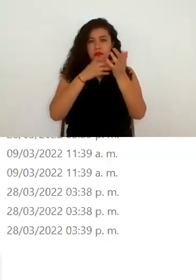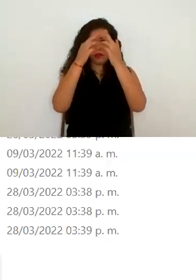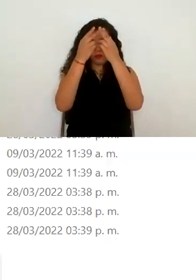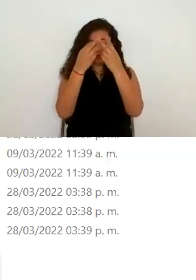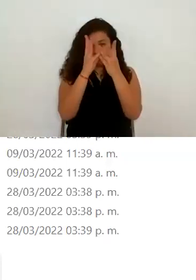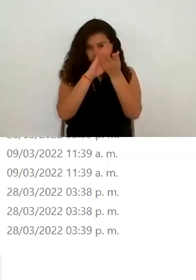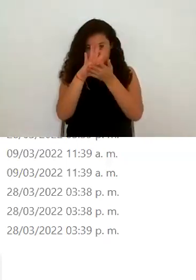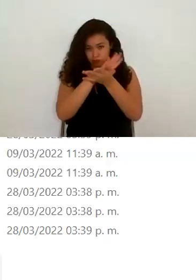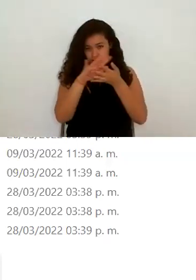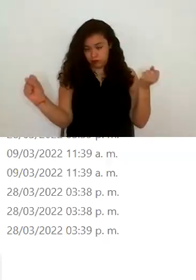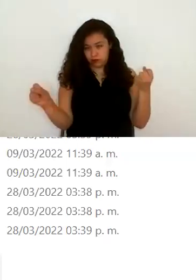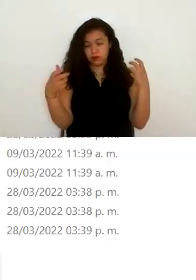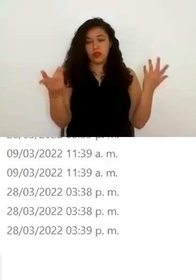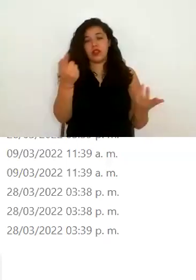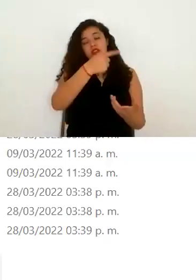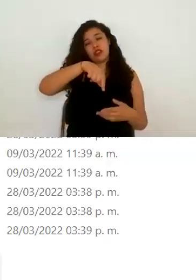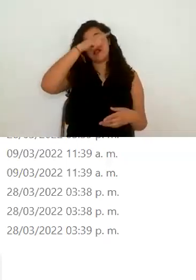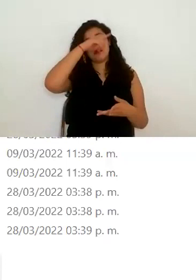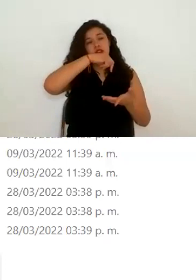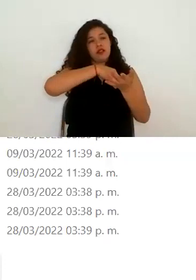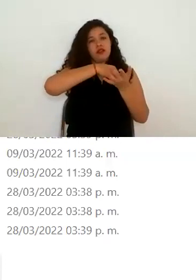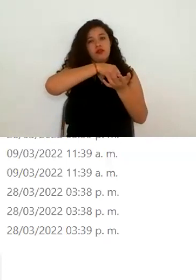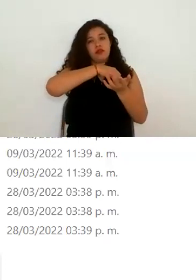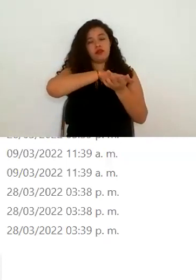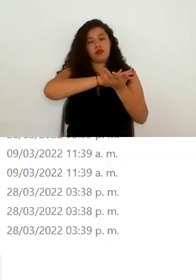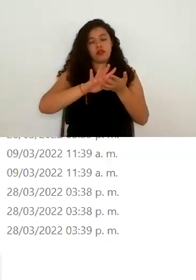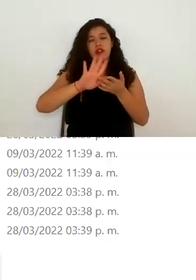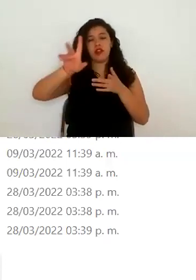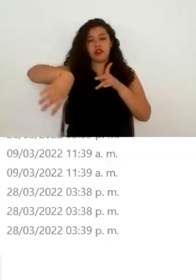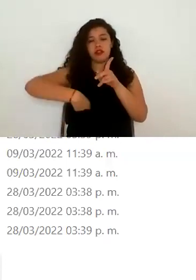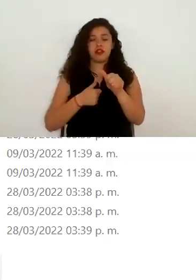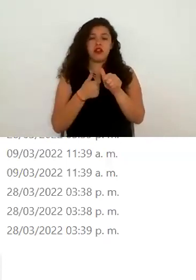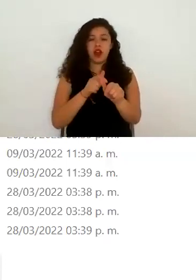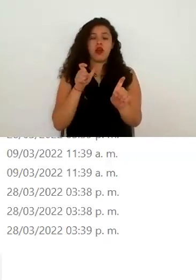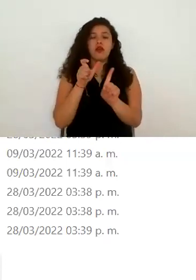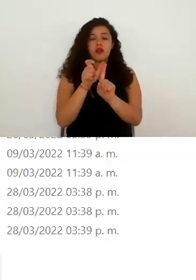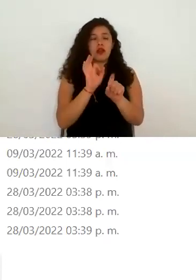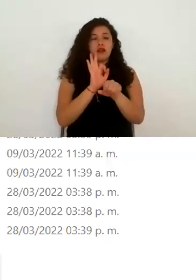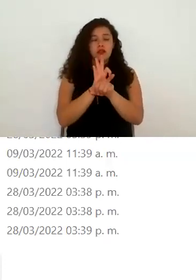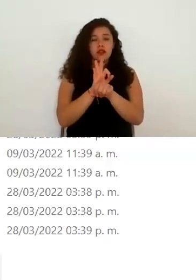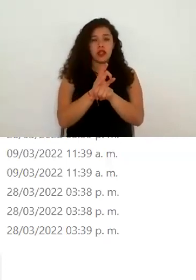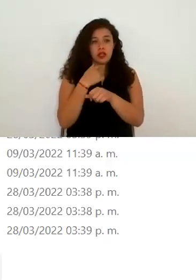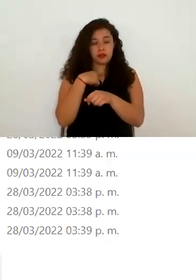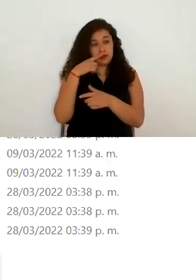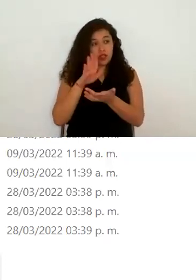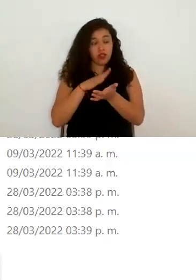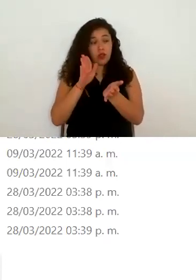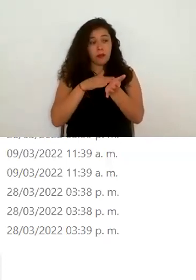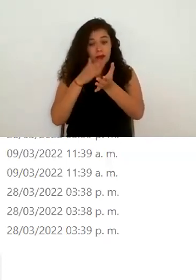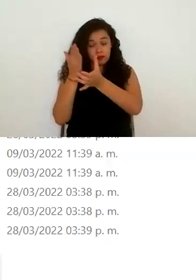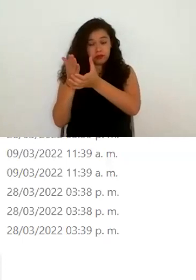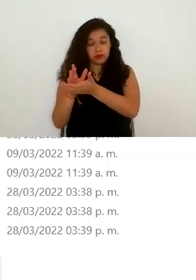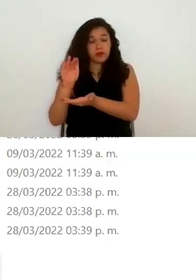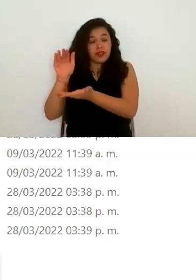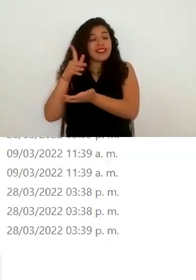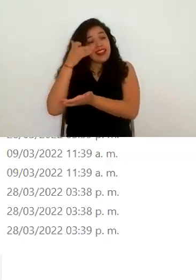ello ustedes como productores de la documentación se respaldan en el sentido de decir, este expediente ya